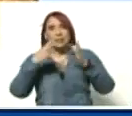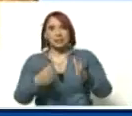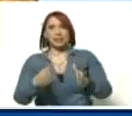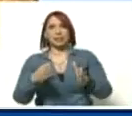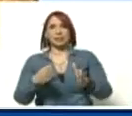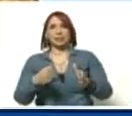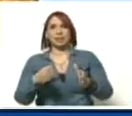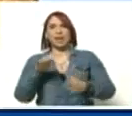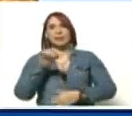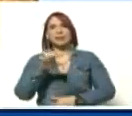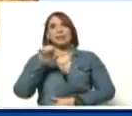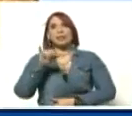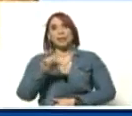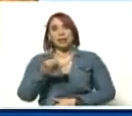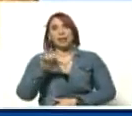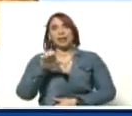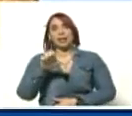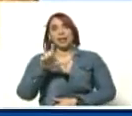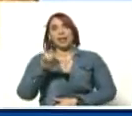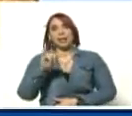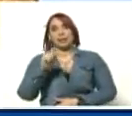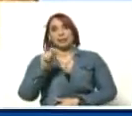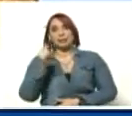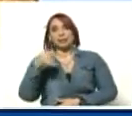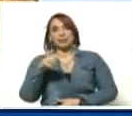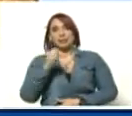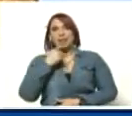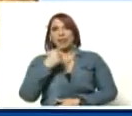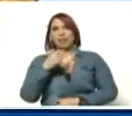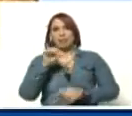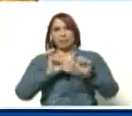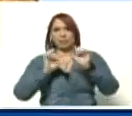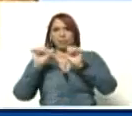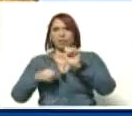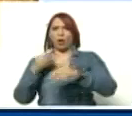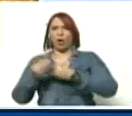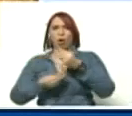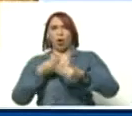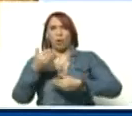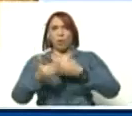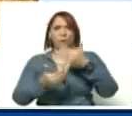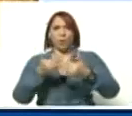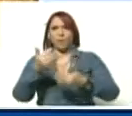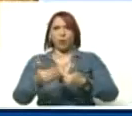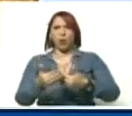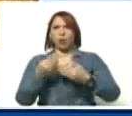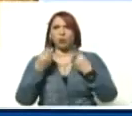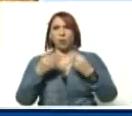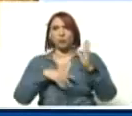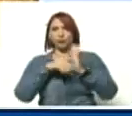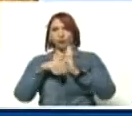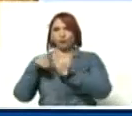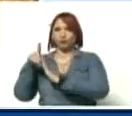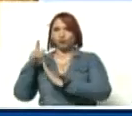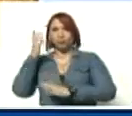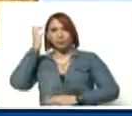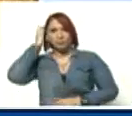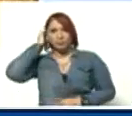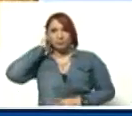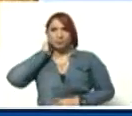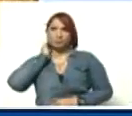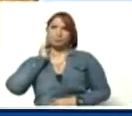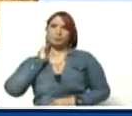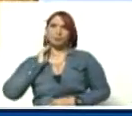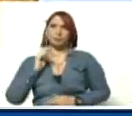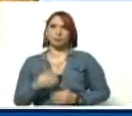que la profesora Oblita dieran detalles de cómo se hizo esto paso a paso, cómo pudimos desarrollar las necesidades